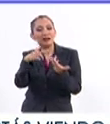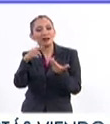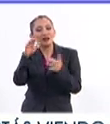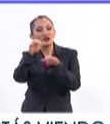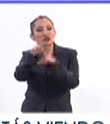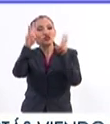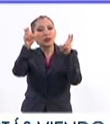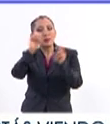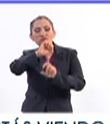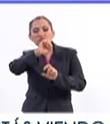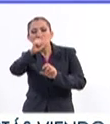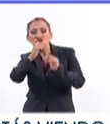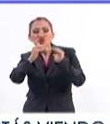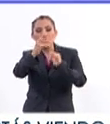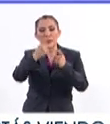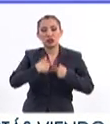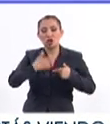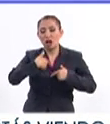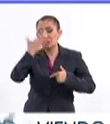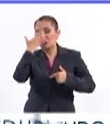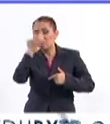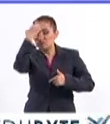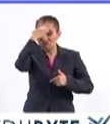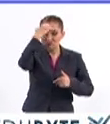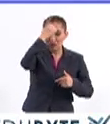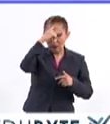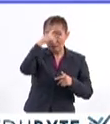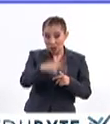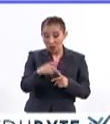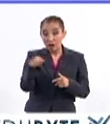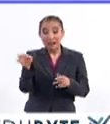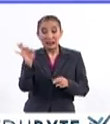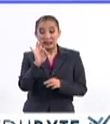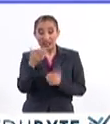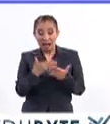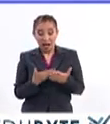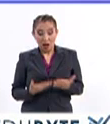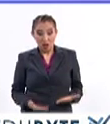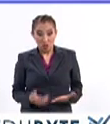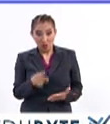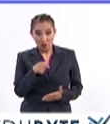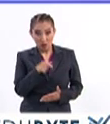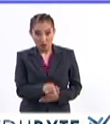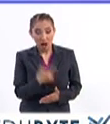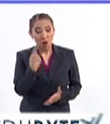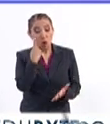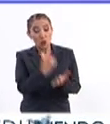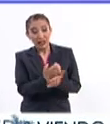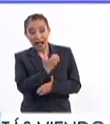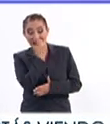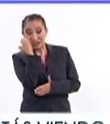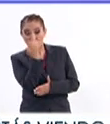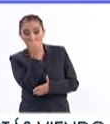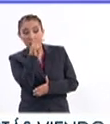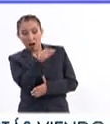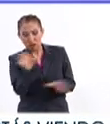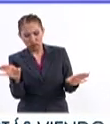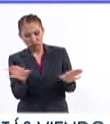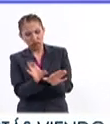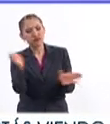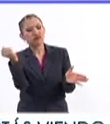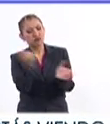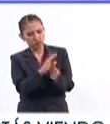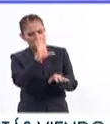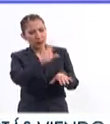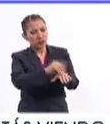relacionado con la especialización de gente en el país. Entonces, el hecho de que al día de hoy seamos la única institución acreditada para